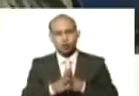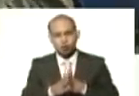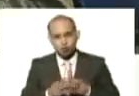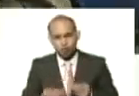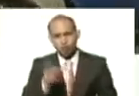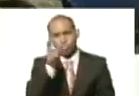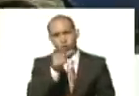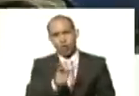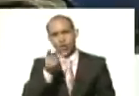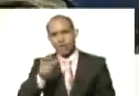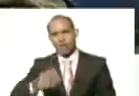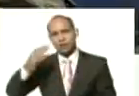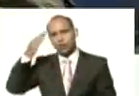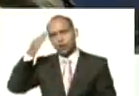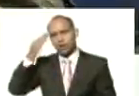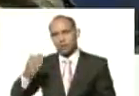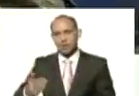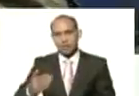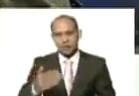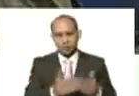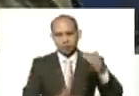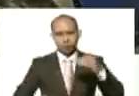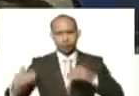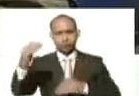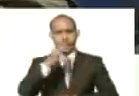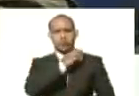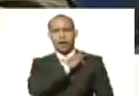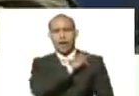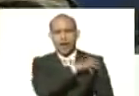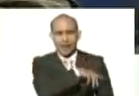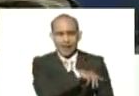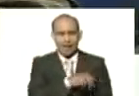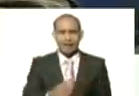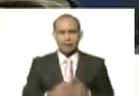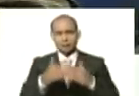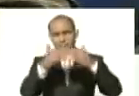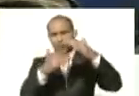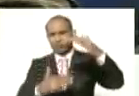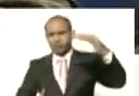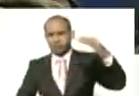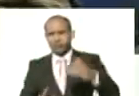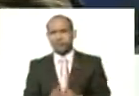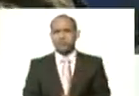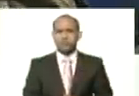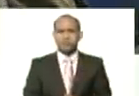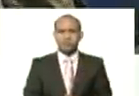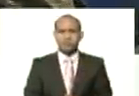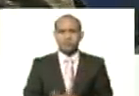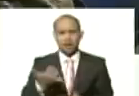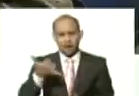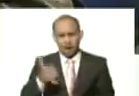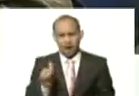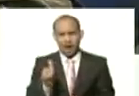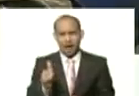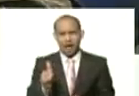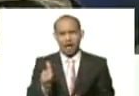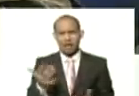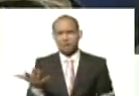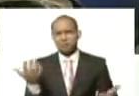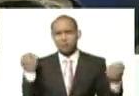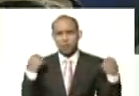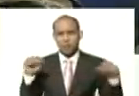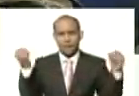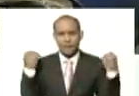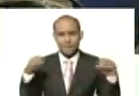militar, desde sus comandantes, en los distintos niveles, lograron poner en